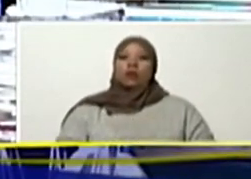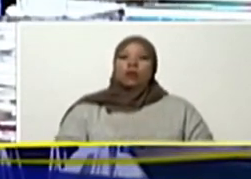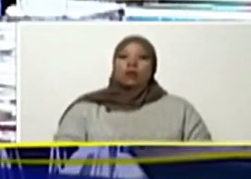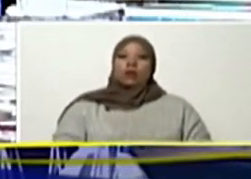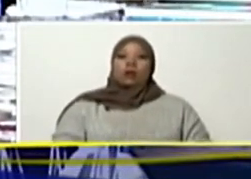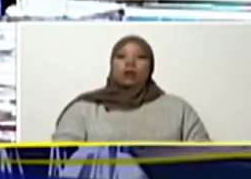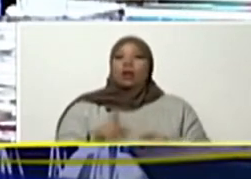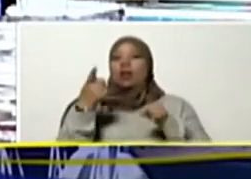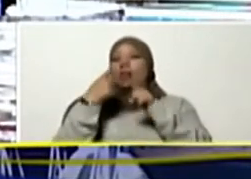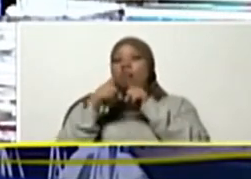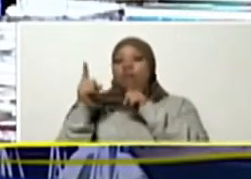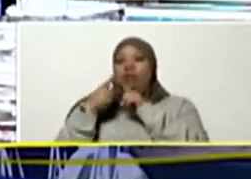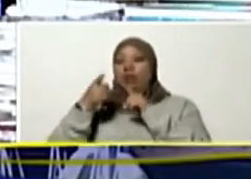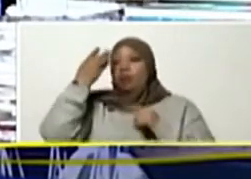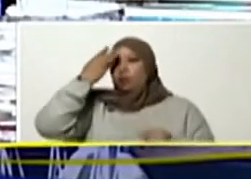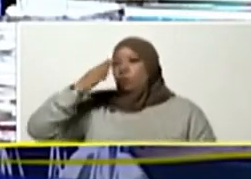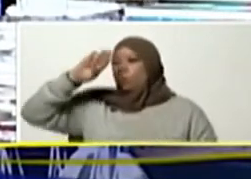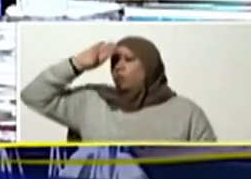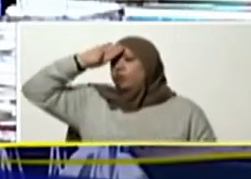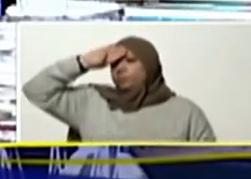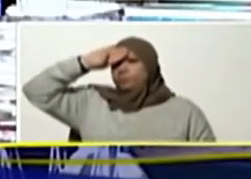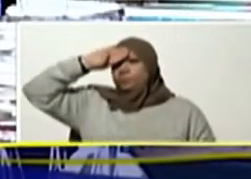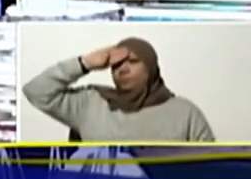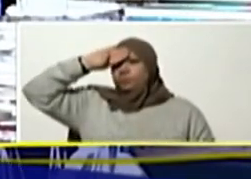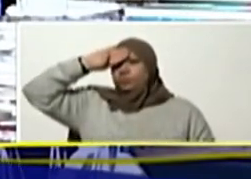etcétera, etcétera, Cuba,